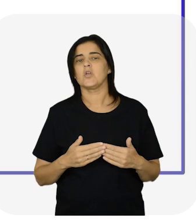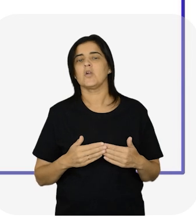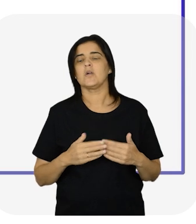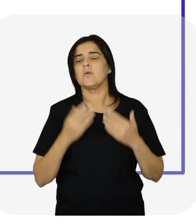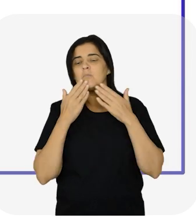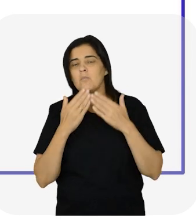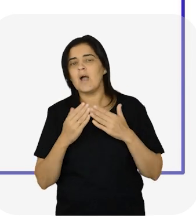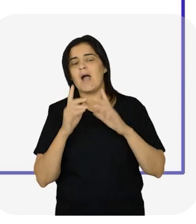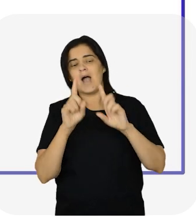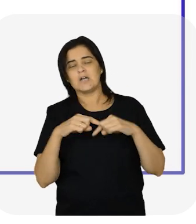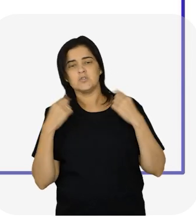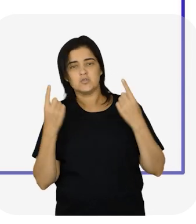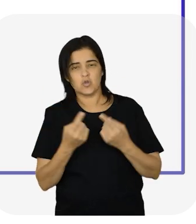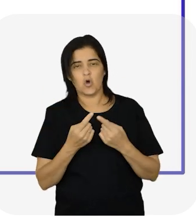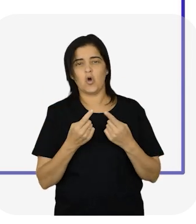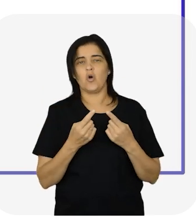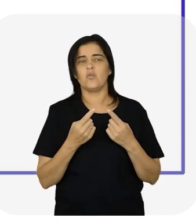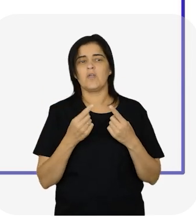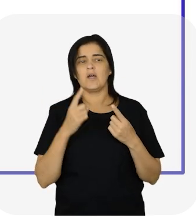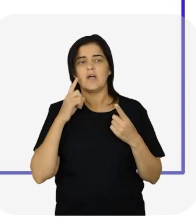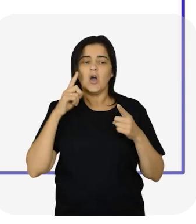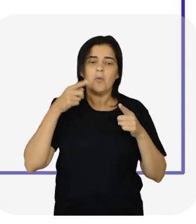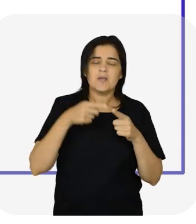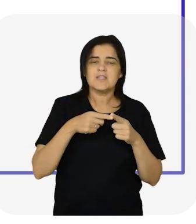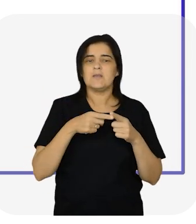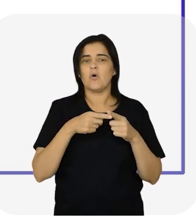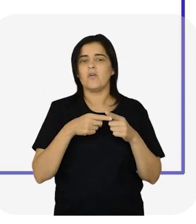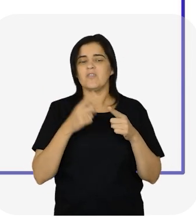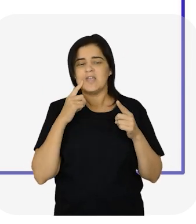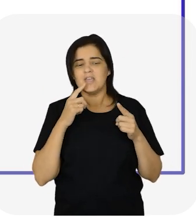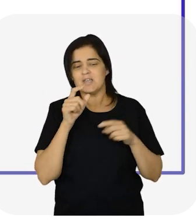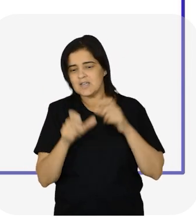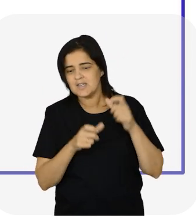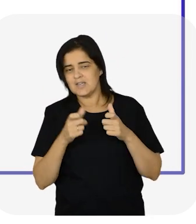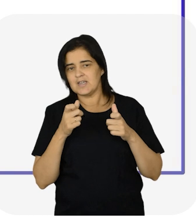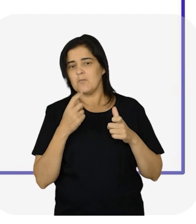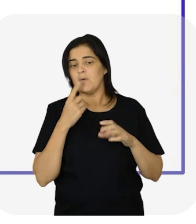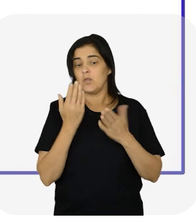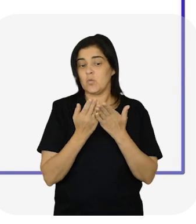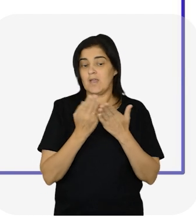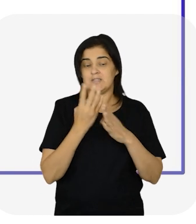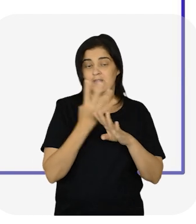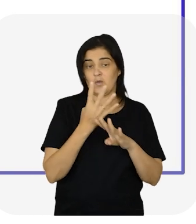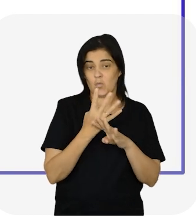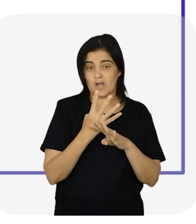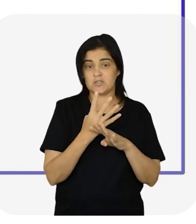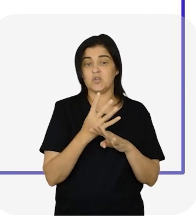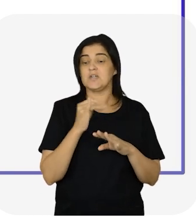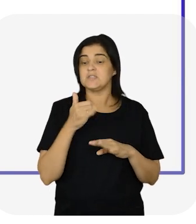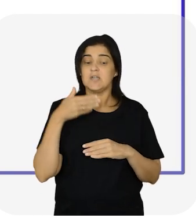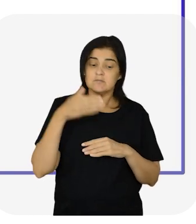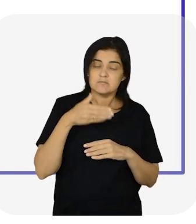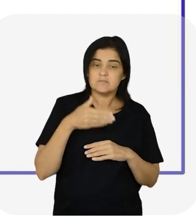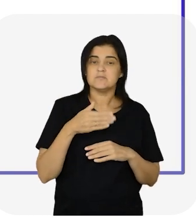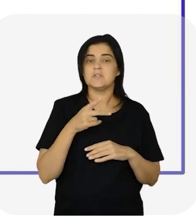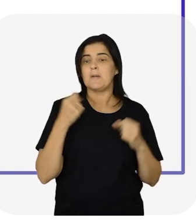a toda la población objetivo de la investigación, es decir, todos los estudiantes de cuarto que estén cursando o hayan